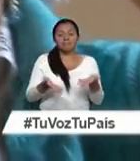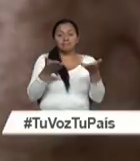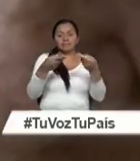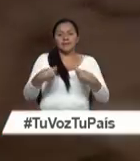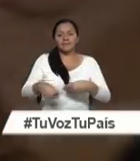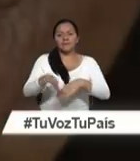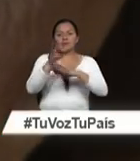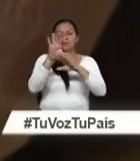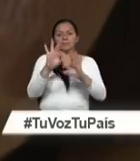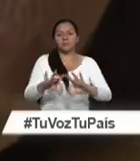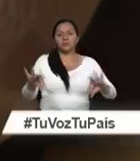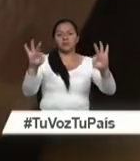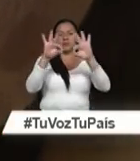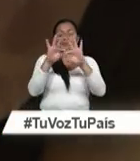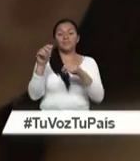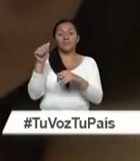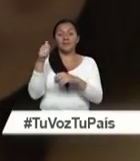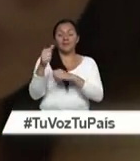inversión. En estos